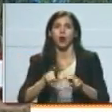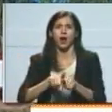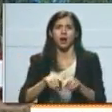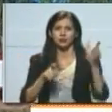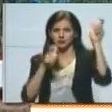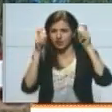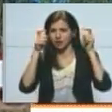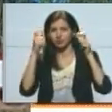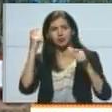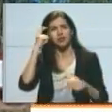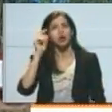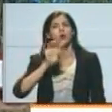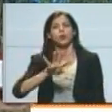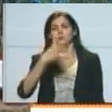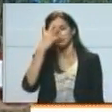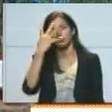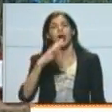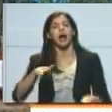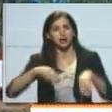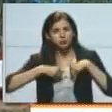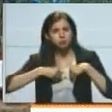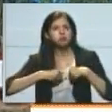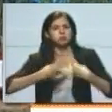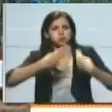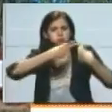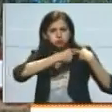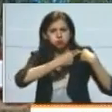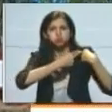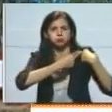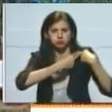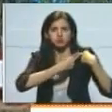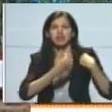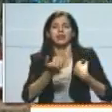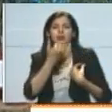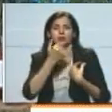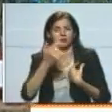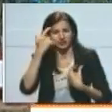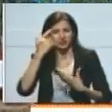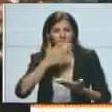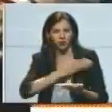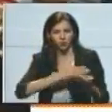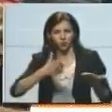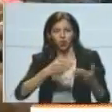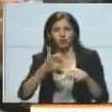comandante Chávez el 4 de febrero cuando asumió la responsabilidad ante todo un país, ante un mundo.